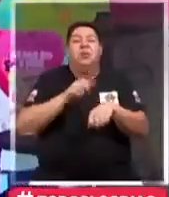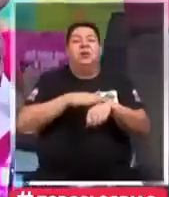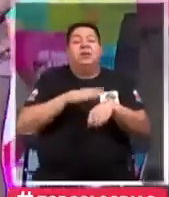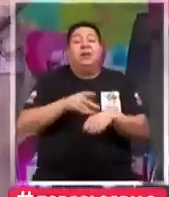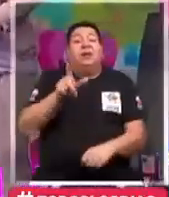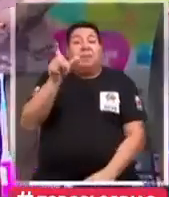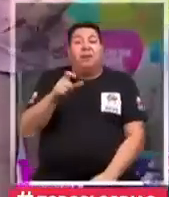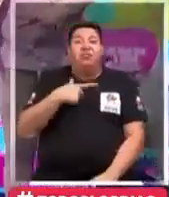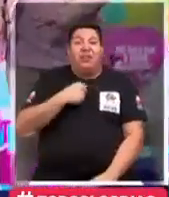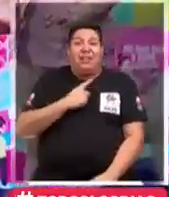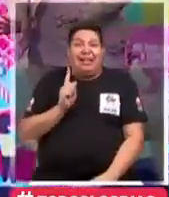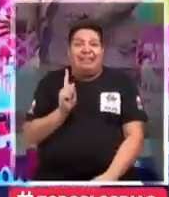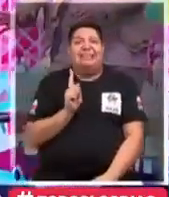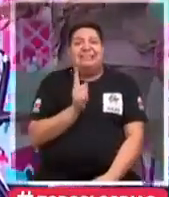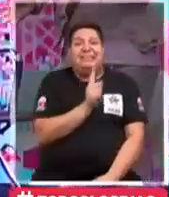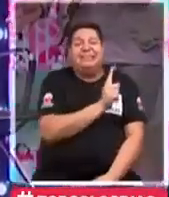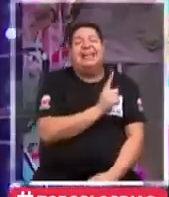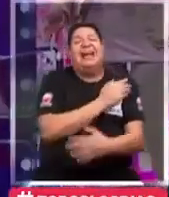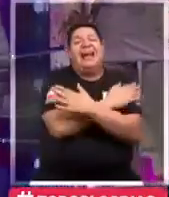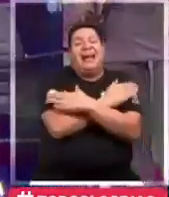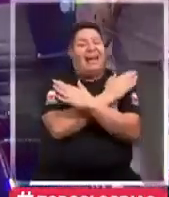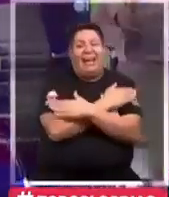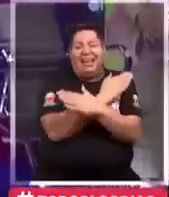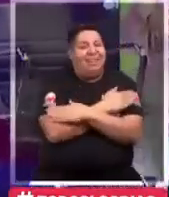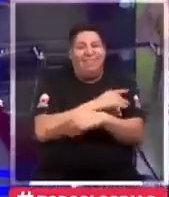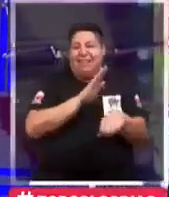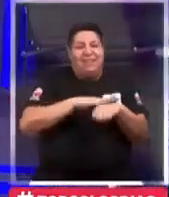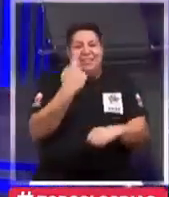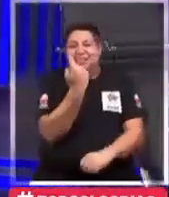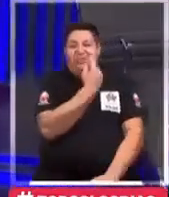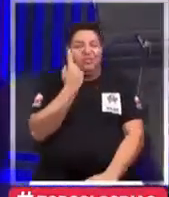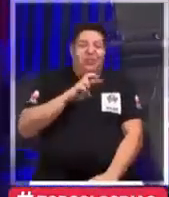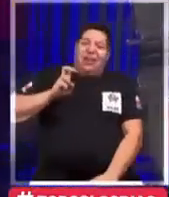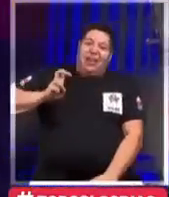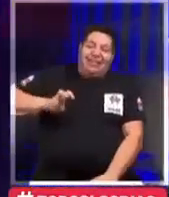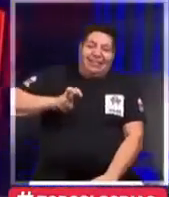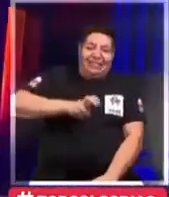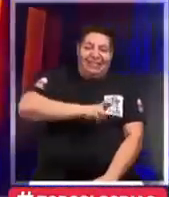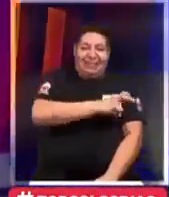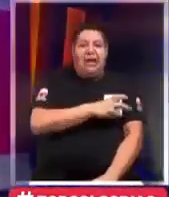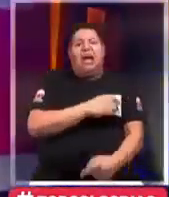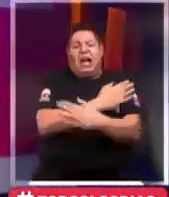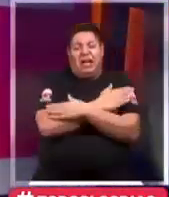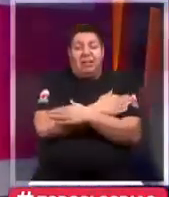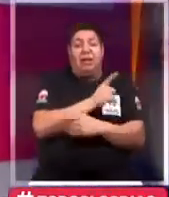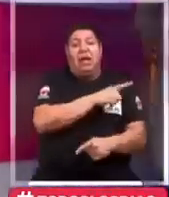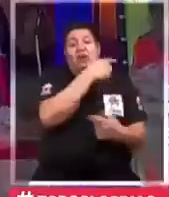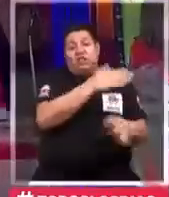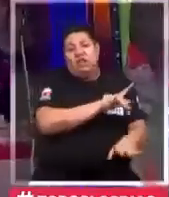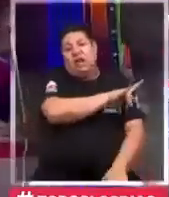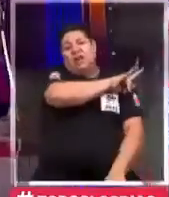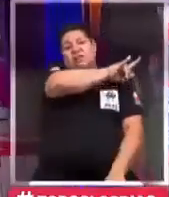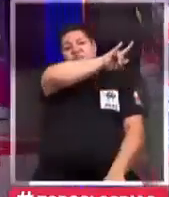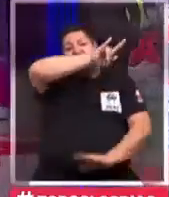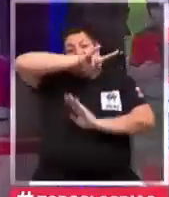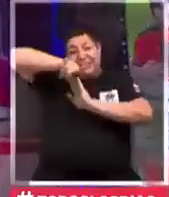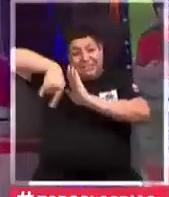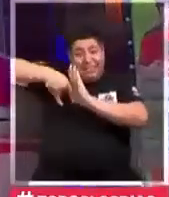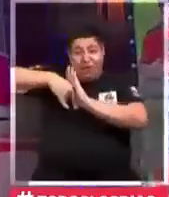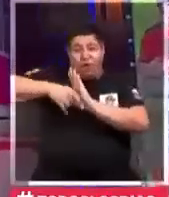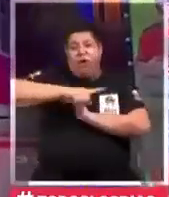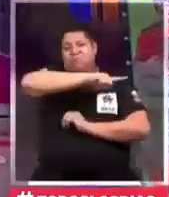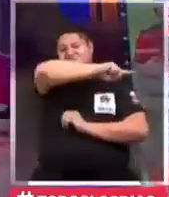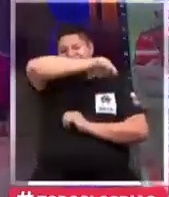Emilia quiere llegar a abrazar a sus compañeros por sí sola. Y creemos que sus compañeros que han viajado desde la isla de Chiloé